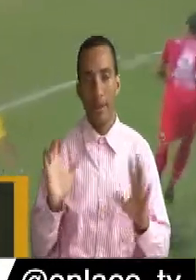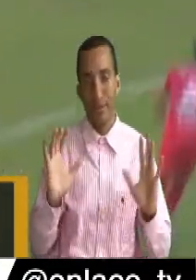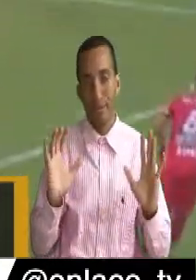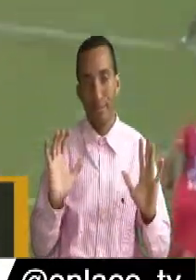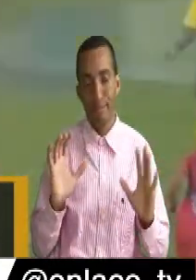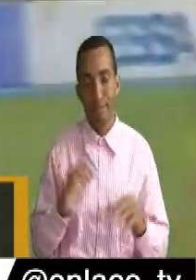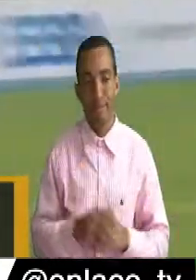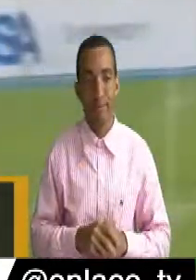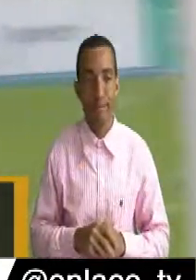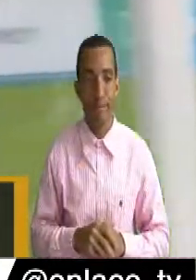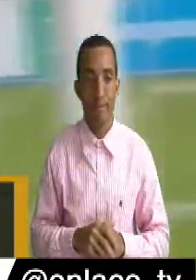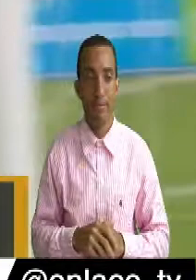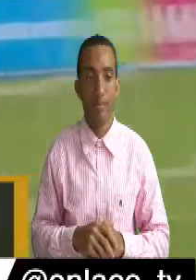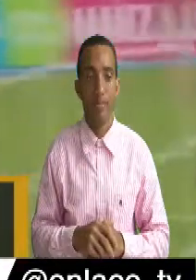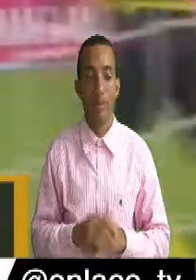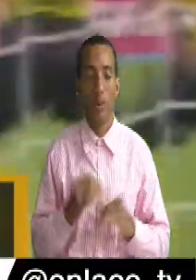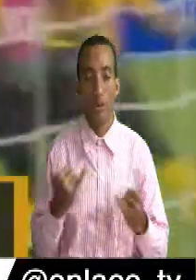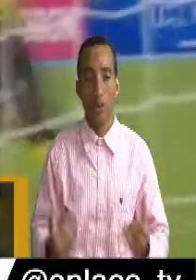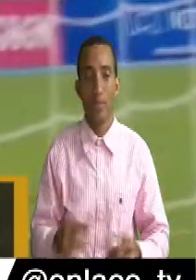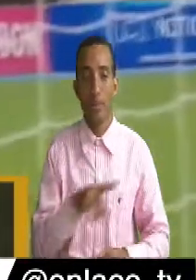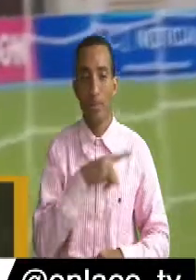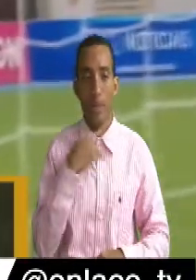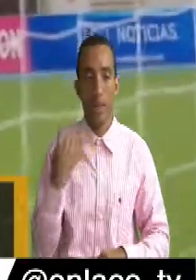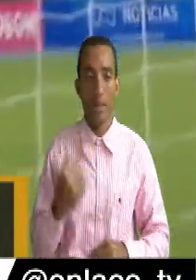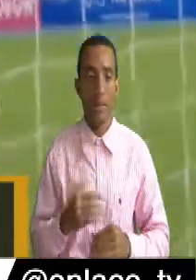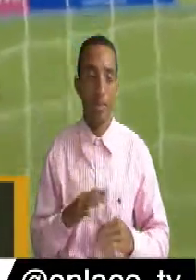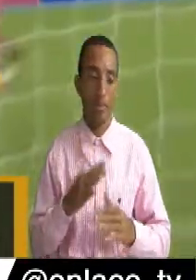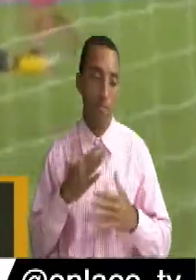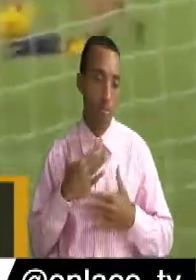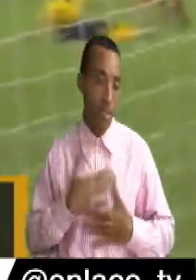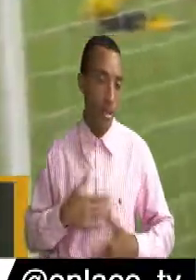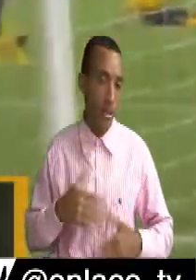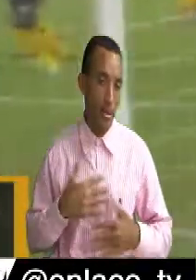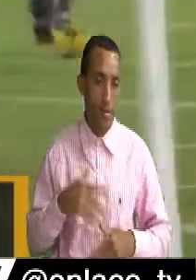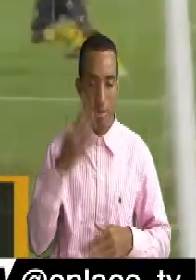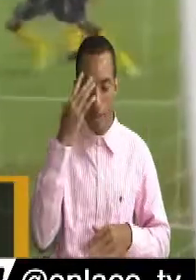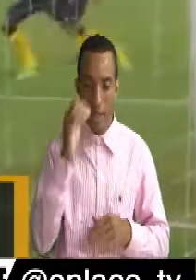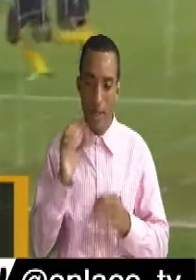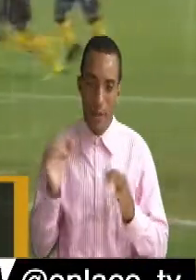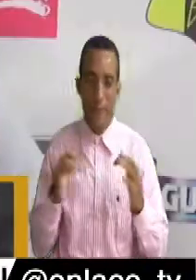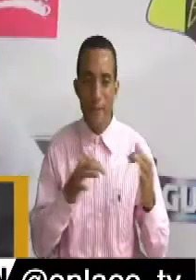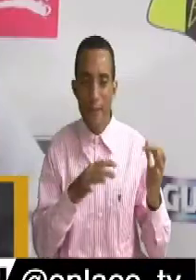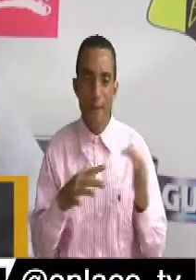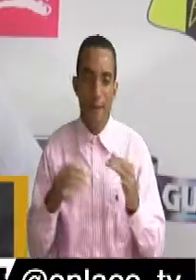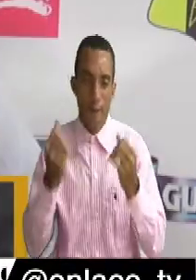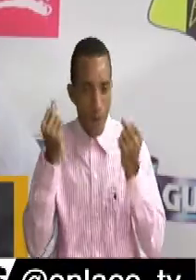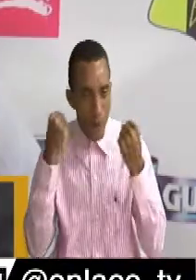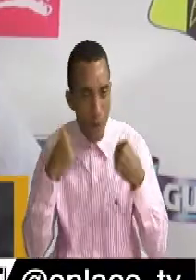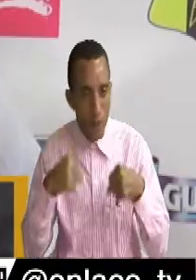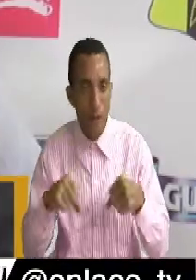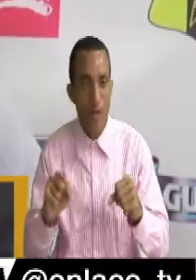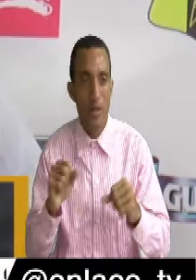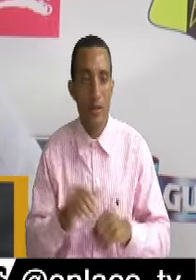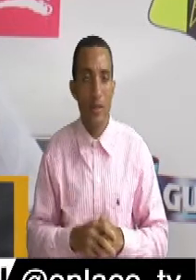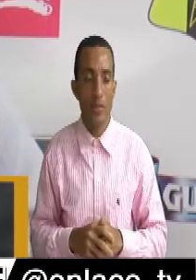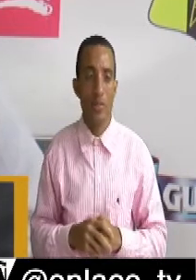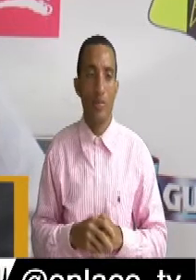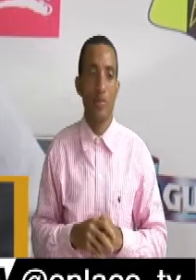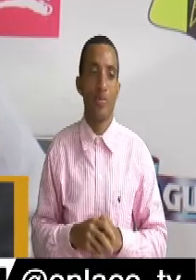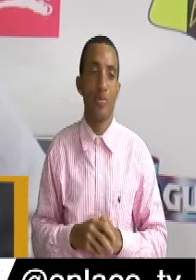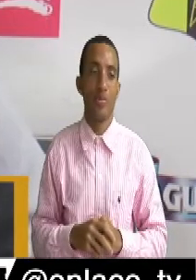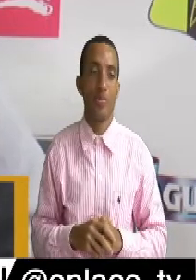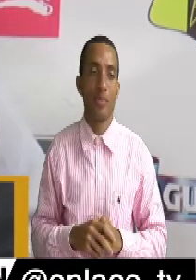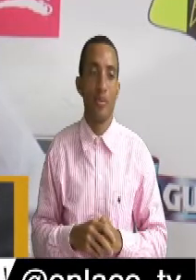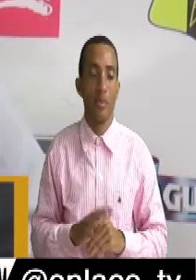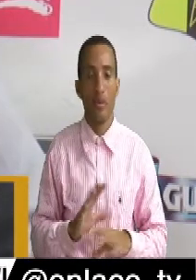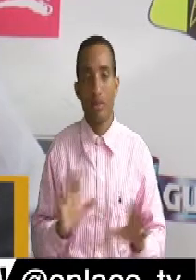tocó perder. Estoy tranquilo porque intentamos hasta el último minuto generando, pero pues